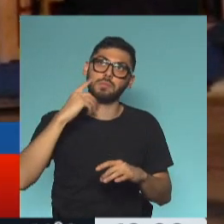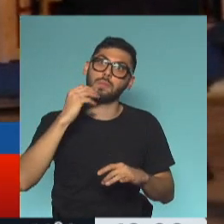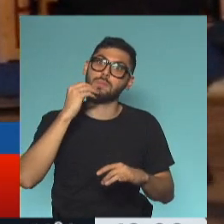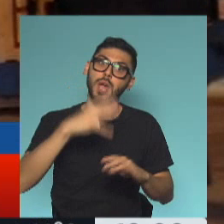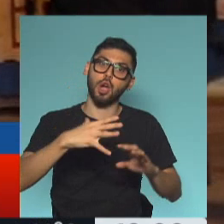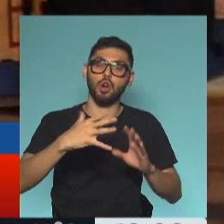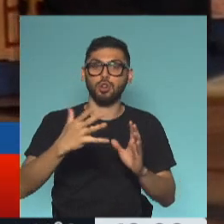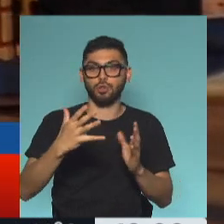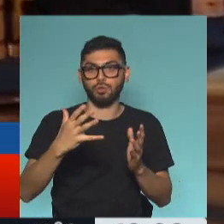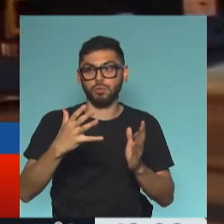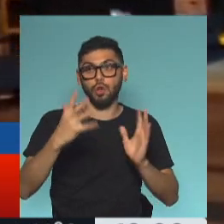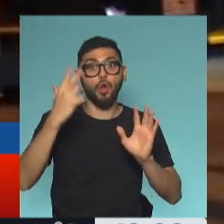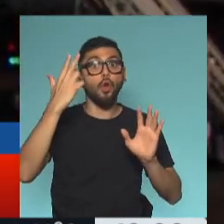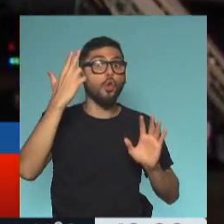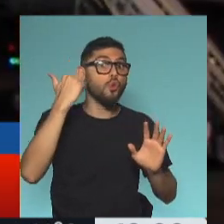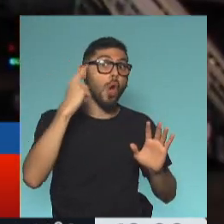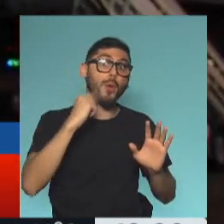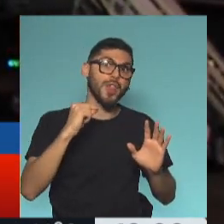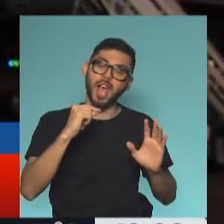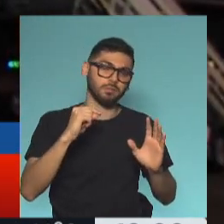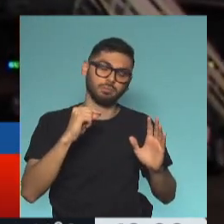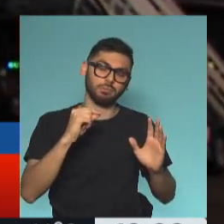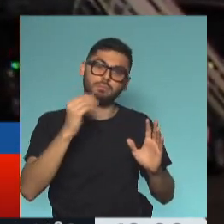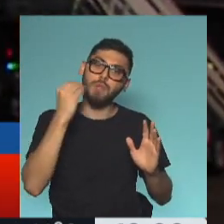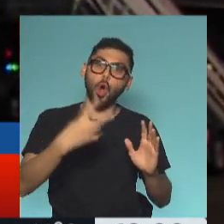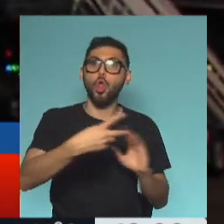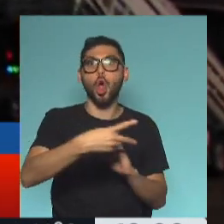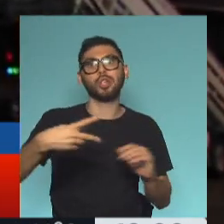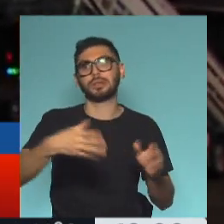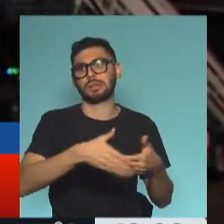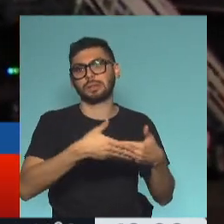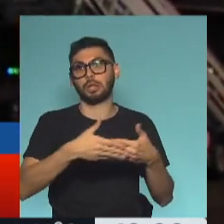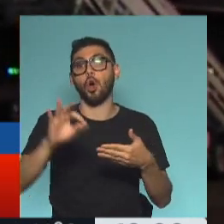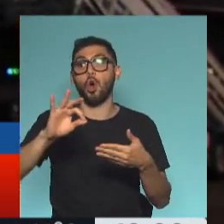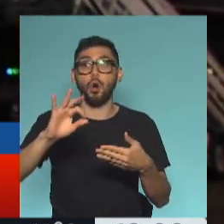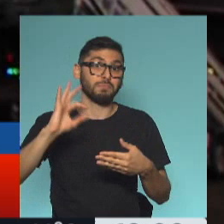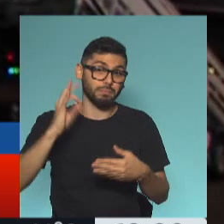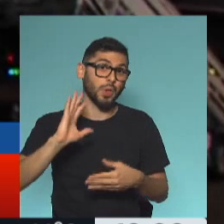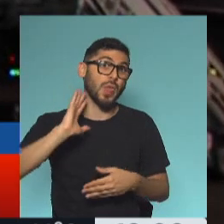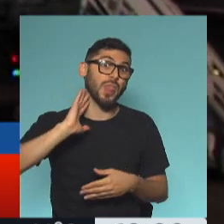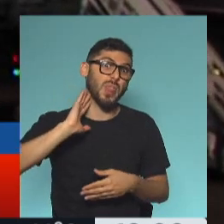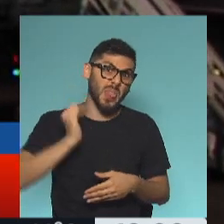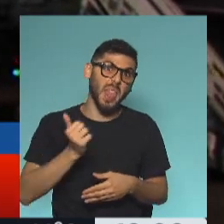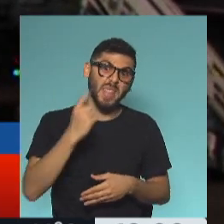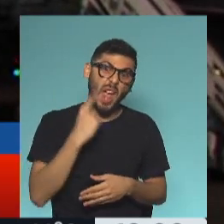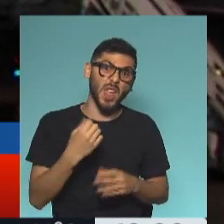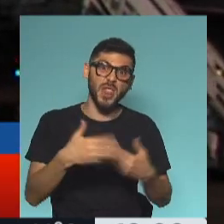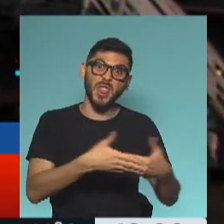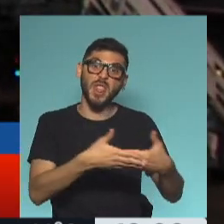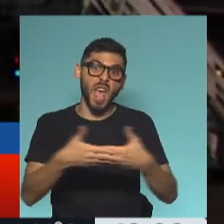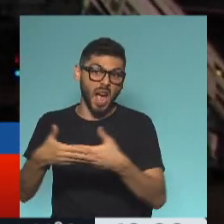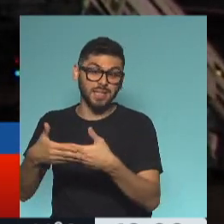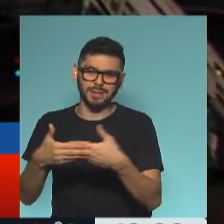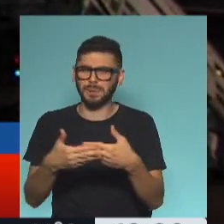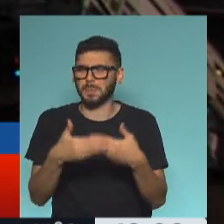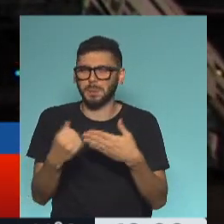extender ese periodo de 9 días, hacerlo de 2 semanas y hasta incluso de 16 días, ¿no? 2 semanas, incluyendo un fin de